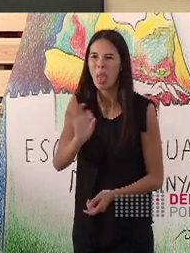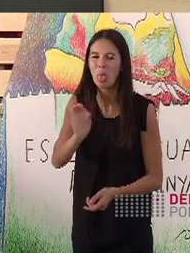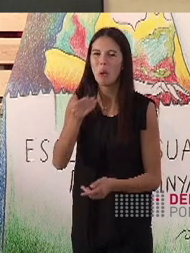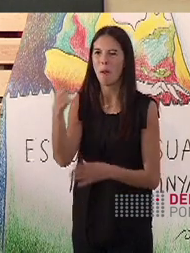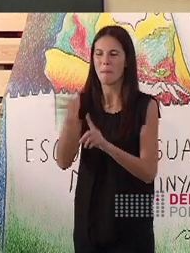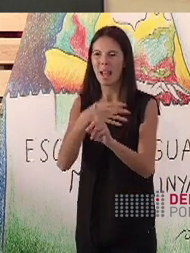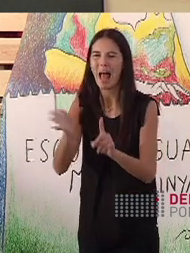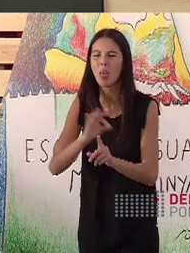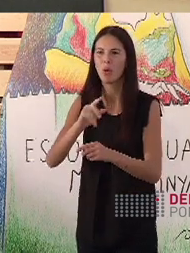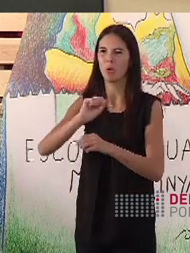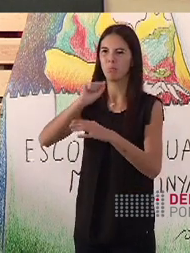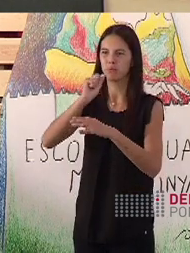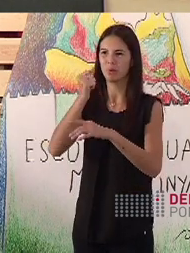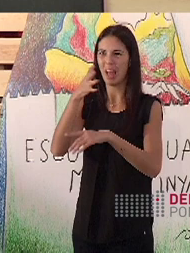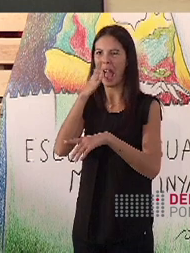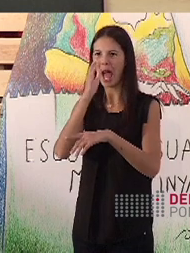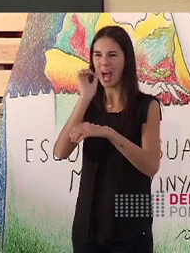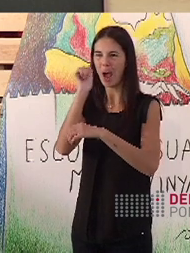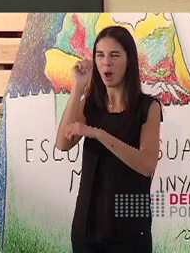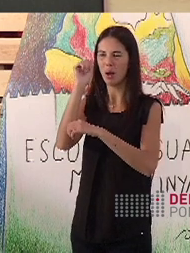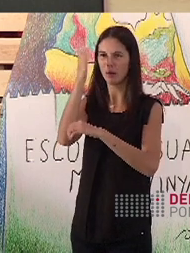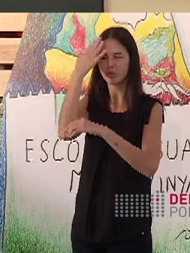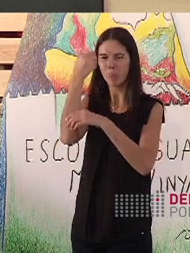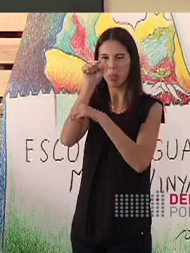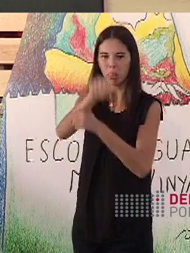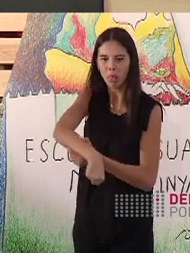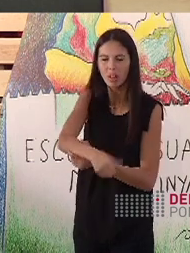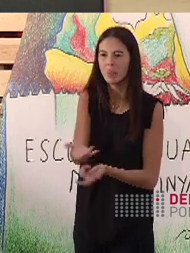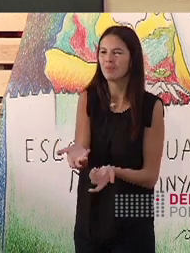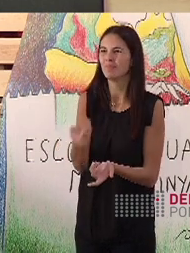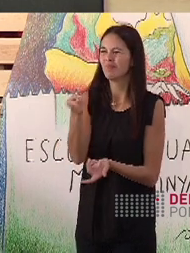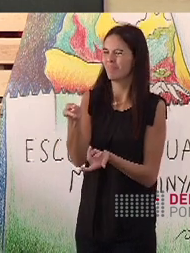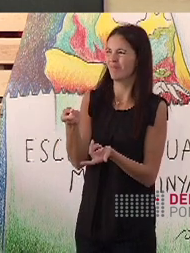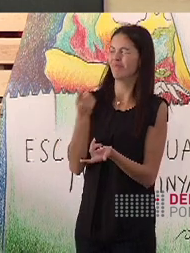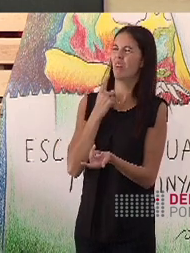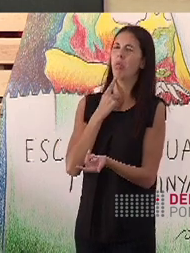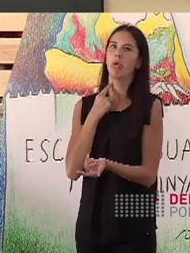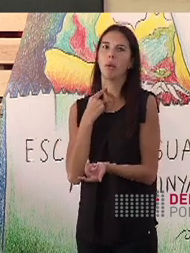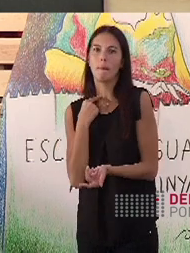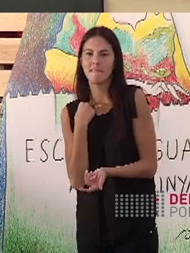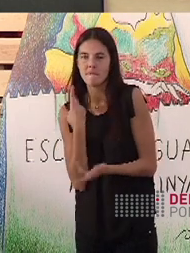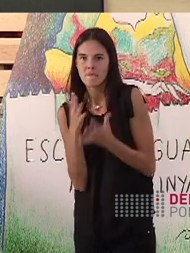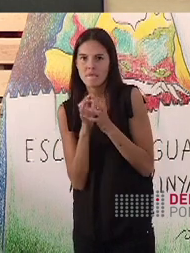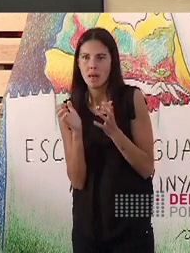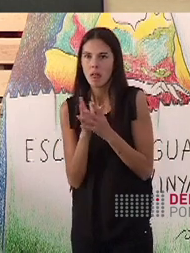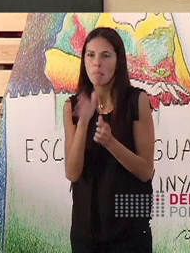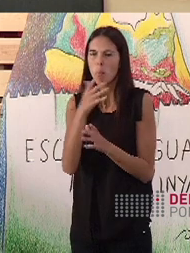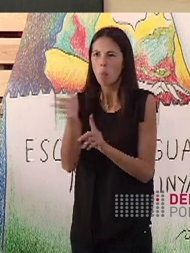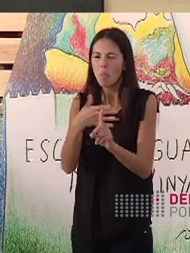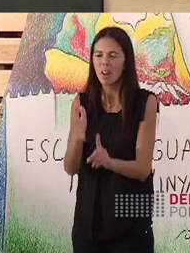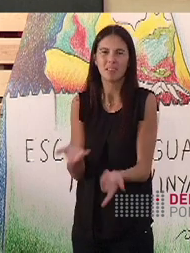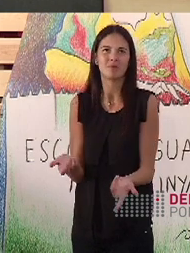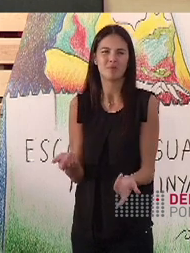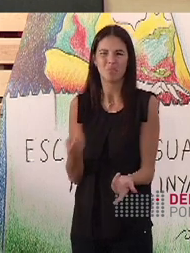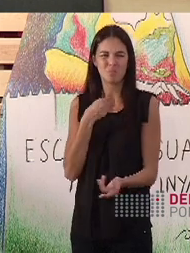o ahogándole? O sea, quiero decir, ¿por qué te excita pegar? Vamos a una cosa muy obvia. Da igual si ella quiere o no. Si